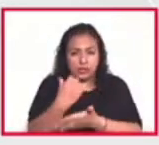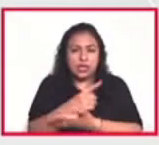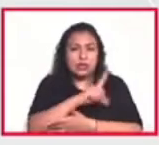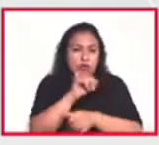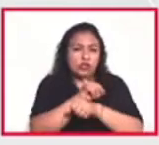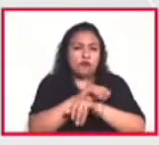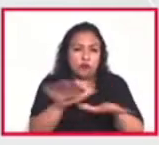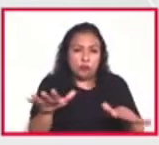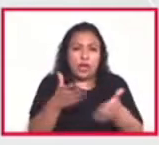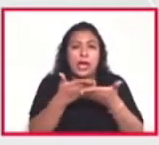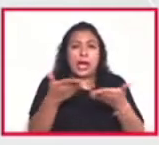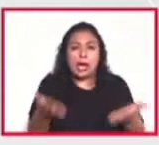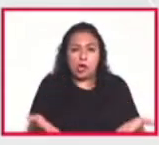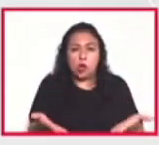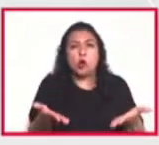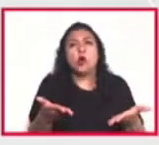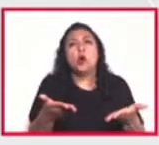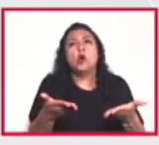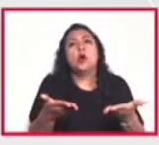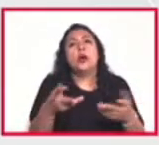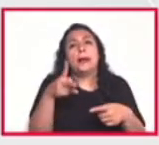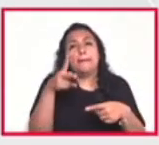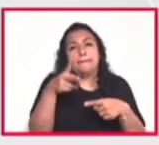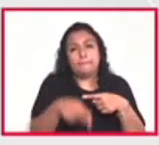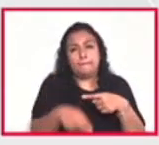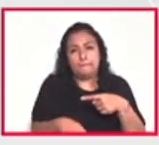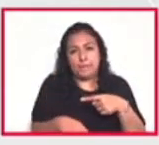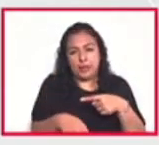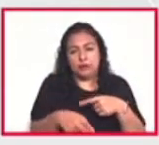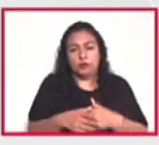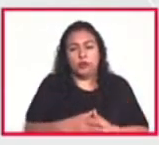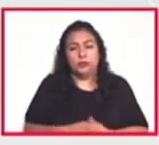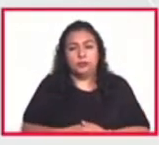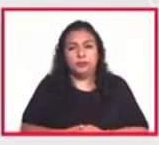lo pronto les damos esta información y nos vamos a la pausa.